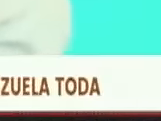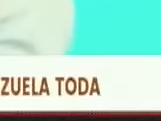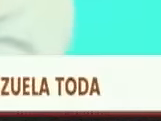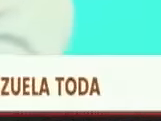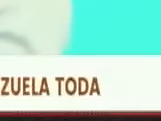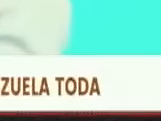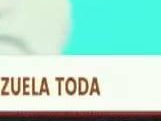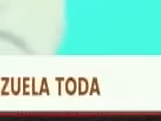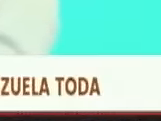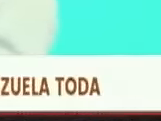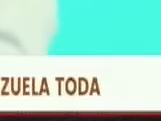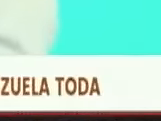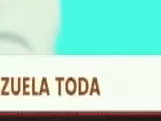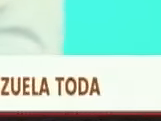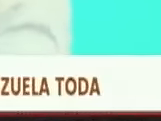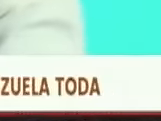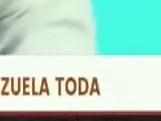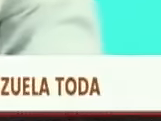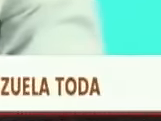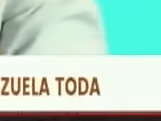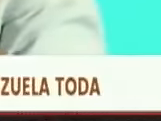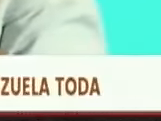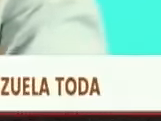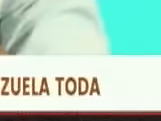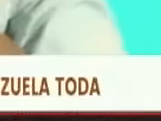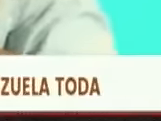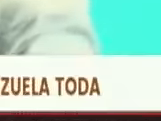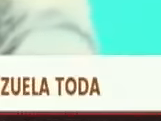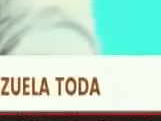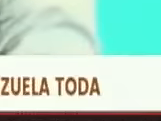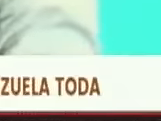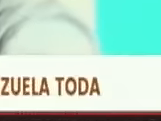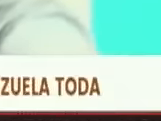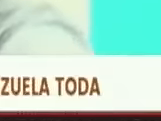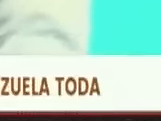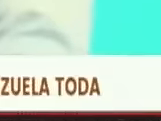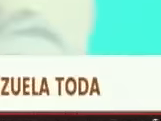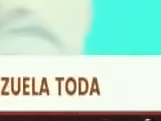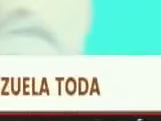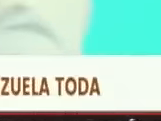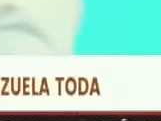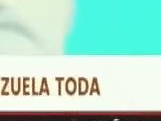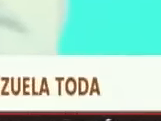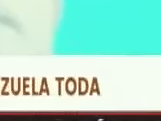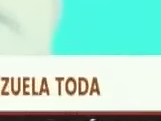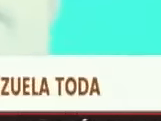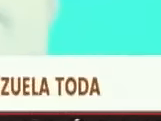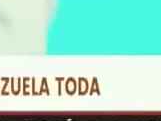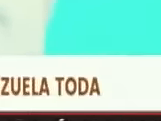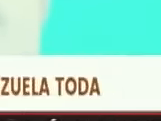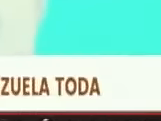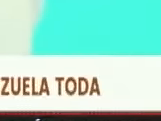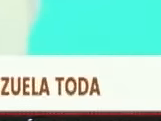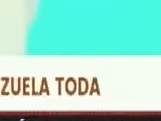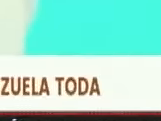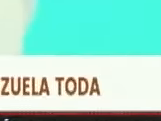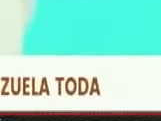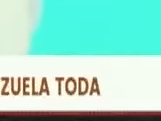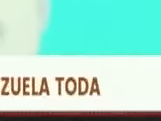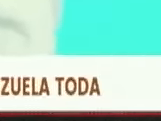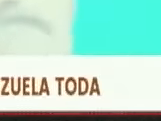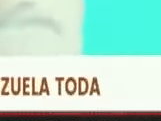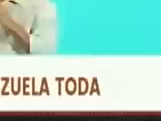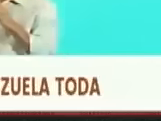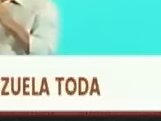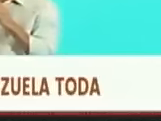esequivo de lo que sabía previamente esta campaña es decir ha generado desde todas las perspectivas no solamente el número